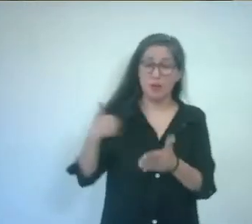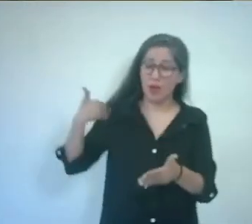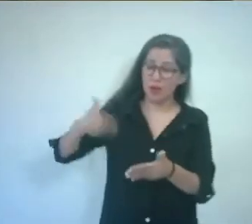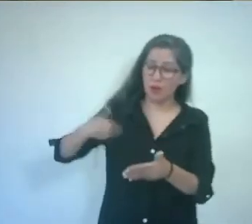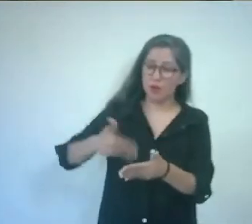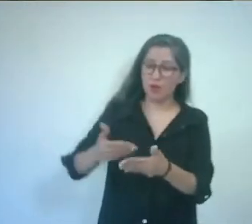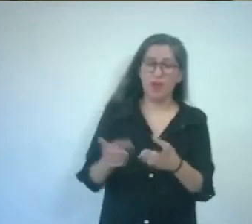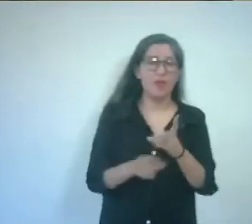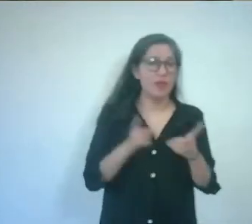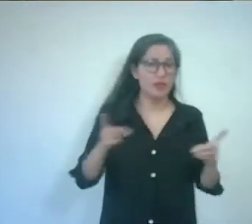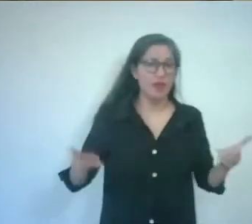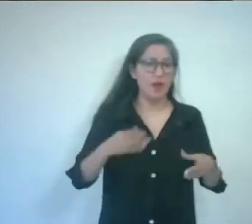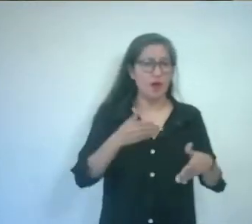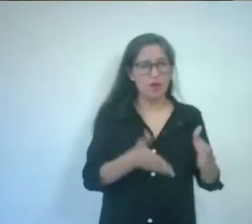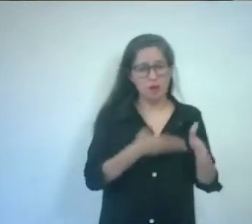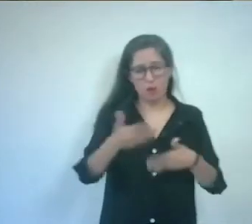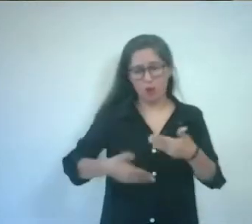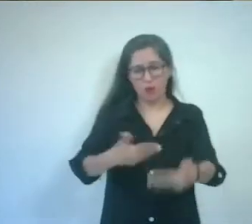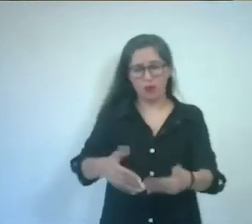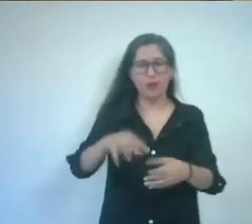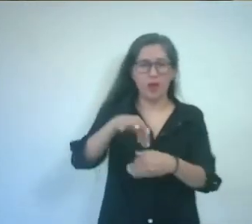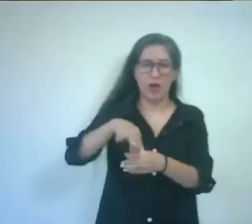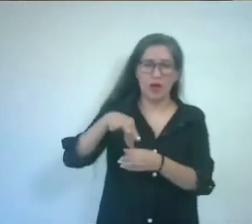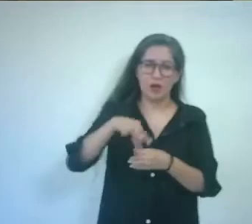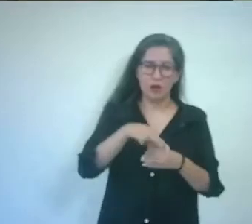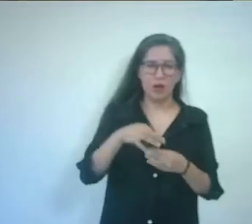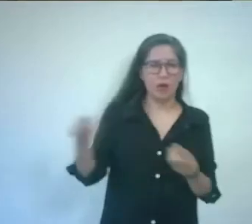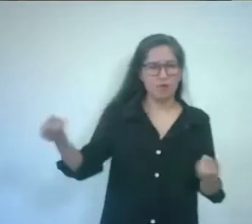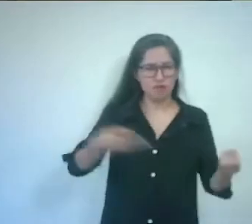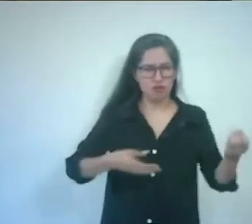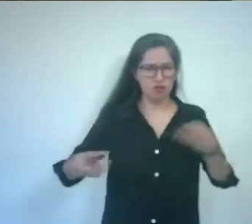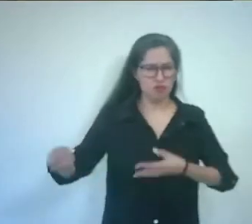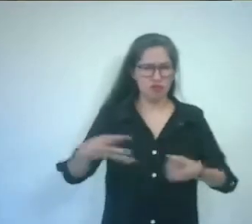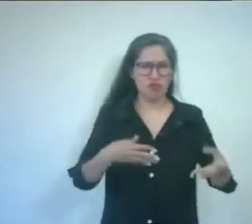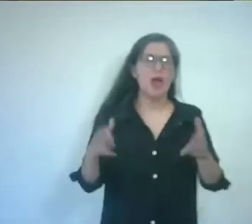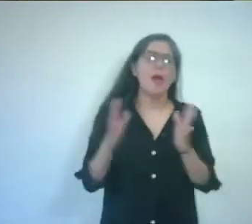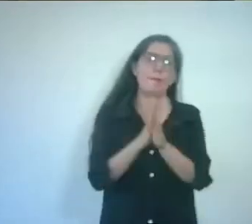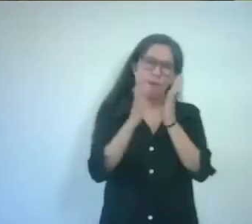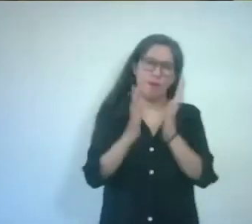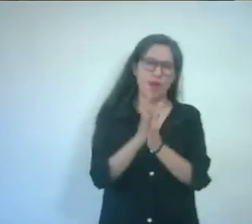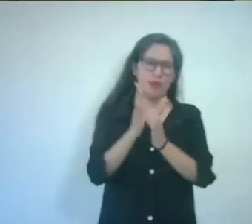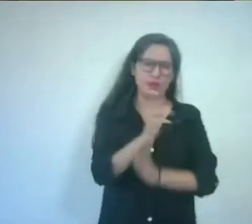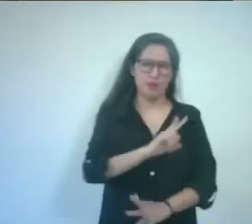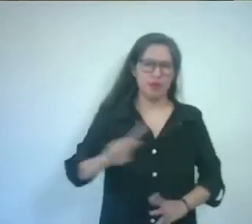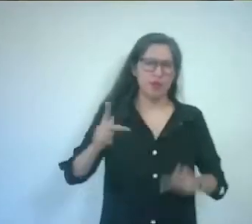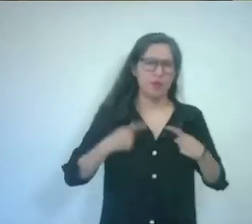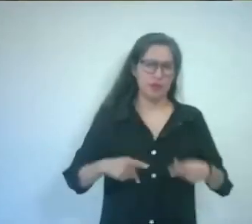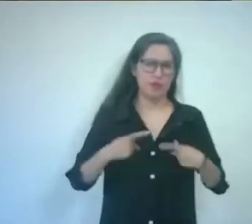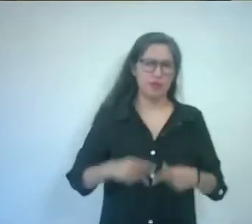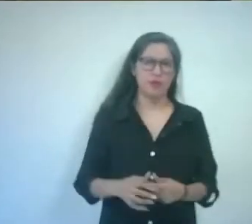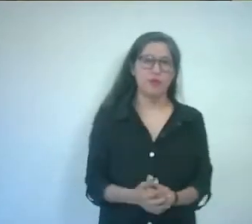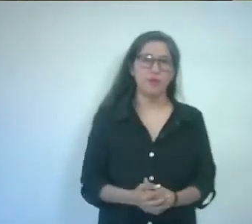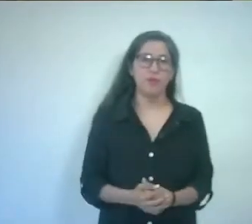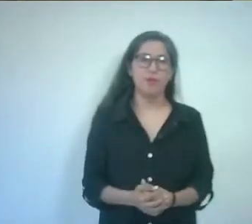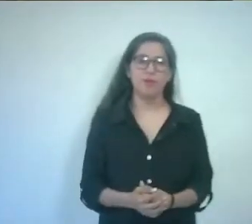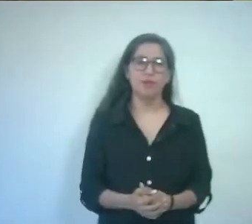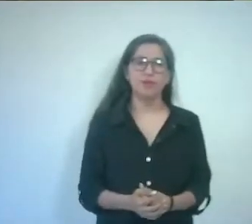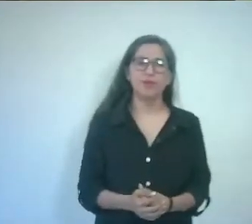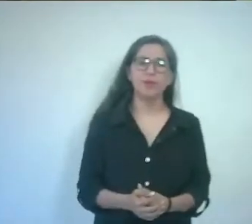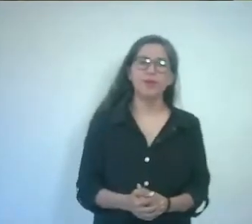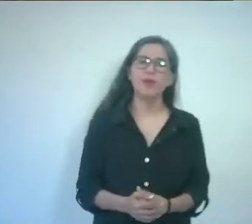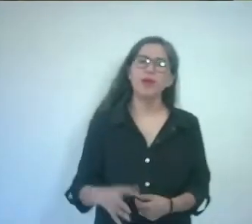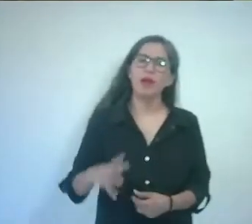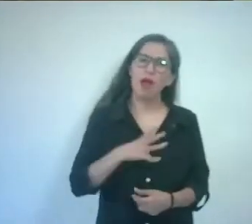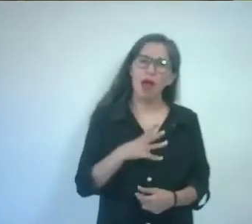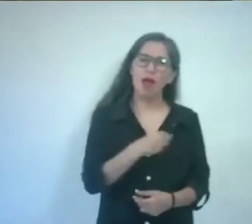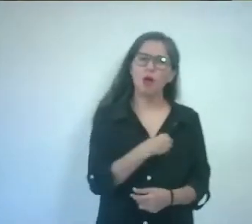este proceso electoral, aportando y participando con todas y todos nosotros. Hay un compromiso constante